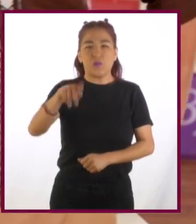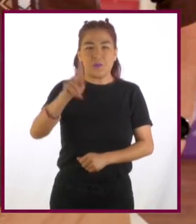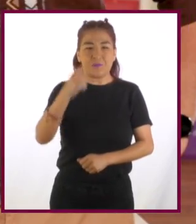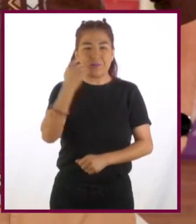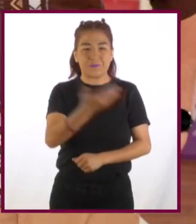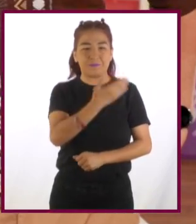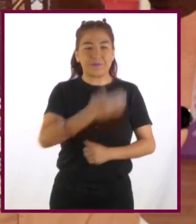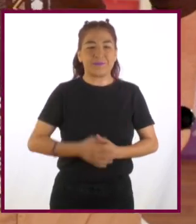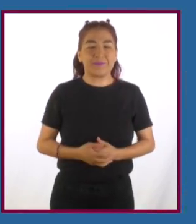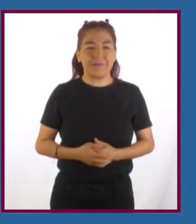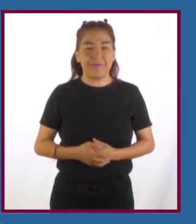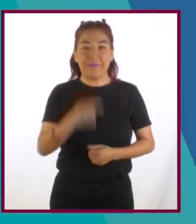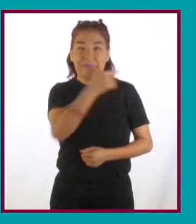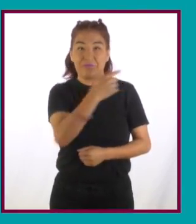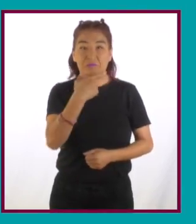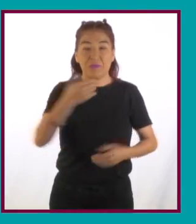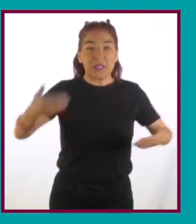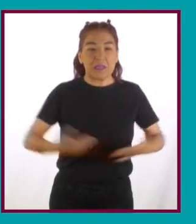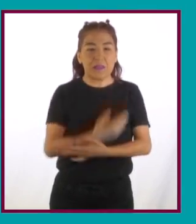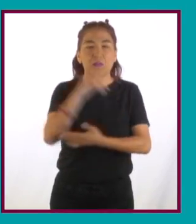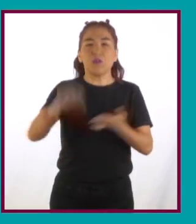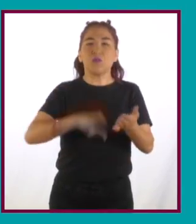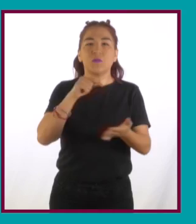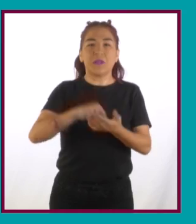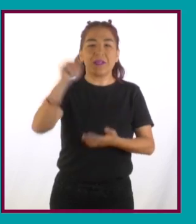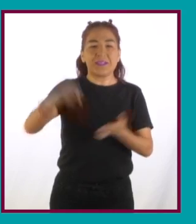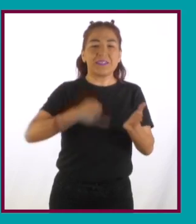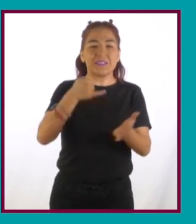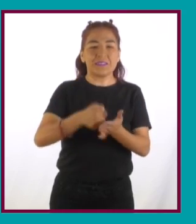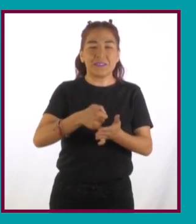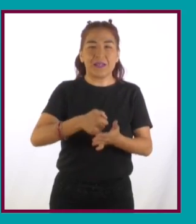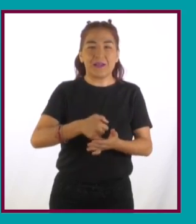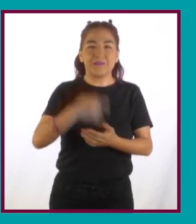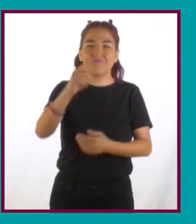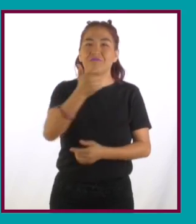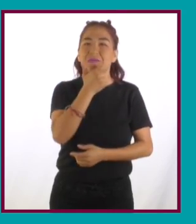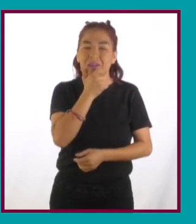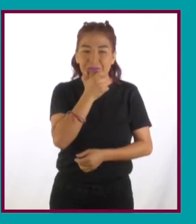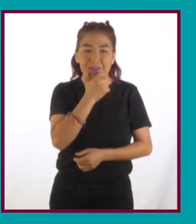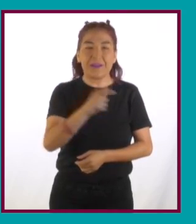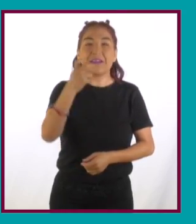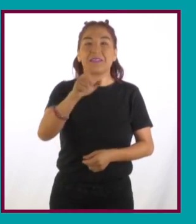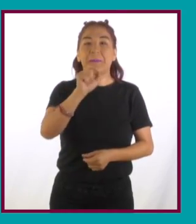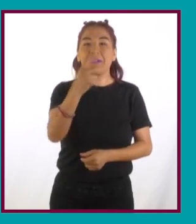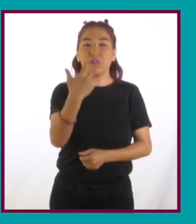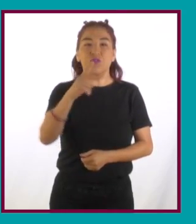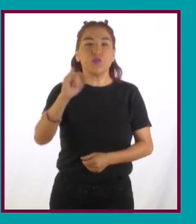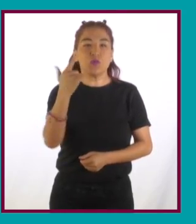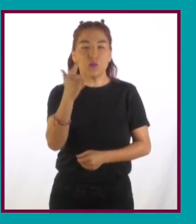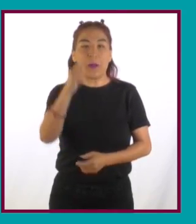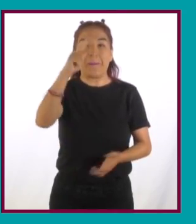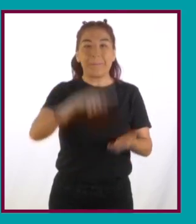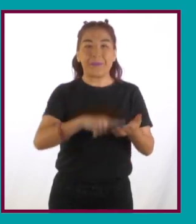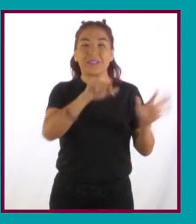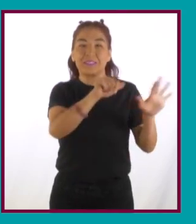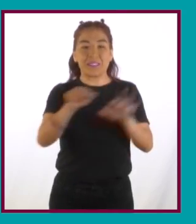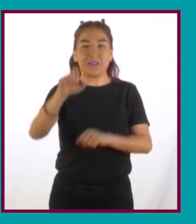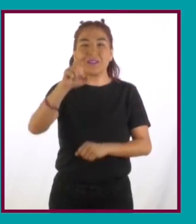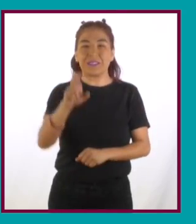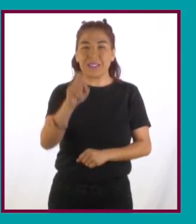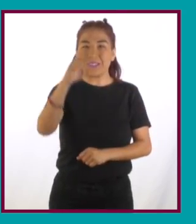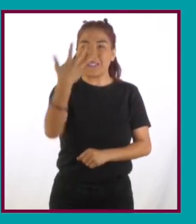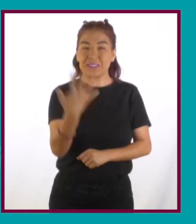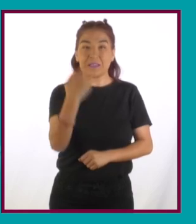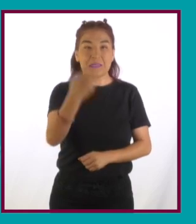¿no? Vamos. Robert Hooke nació en Freshwater, Isla de Wight, Gran Bretaña, el 28 de julio